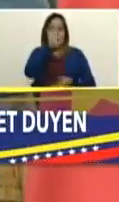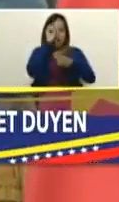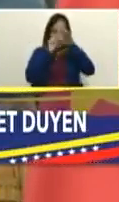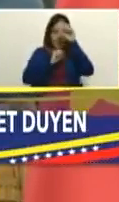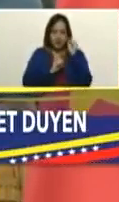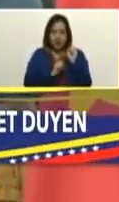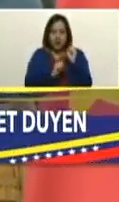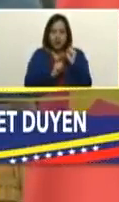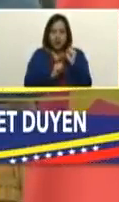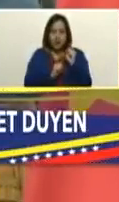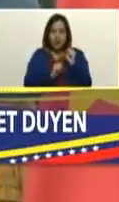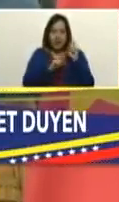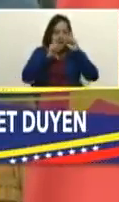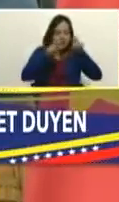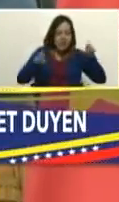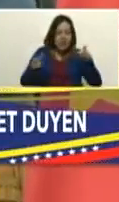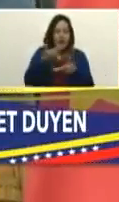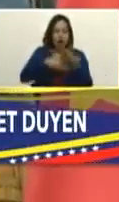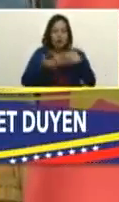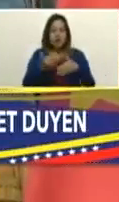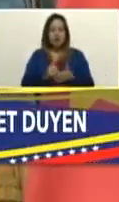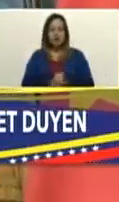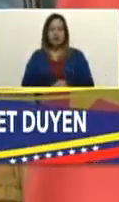aprendizajes y enseñanzas compartidas